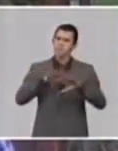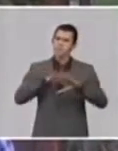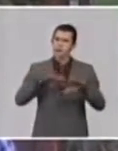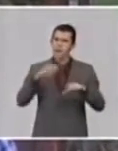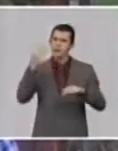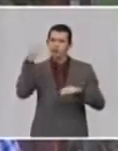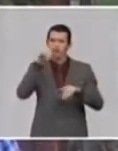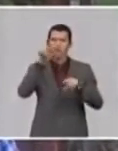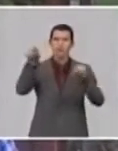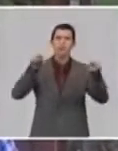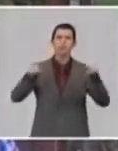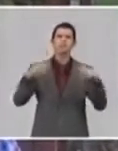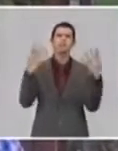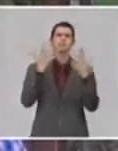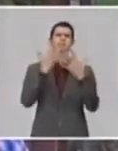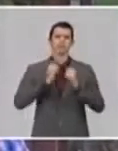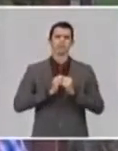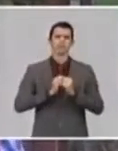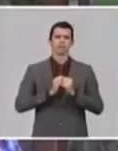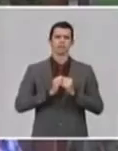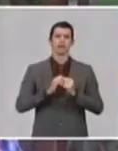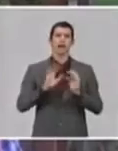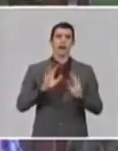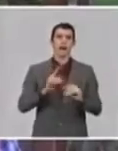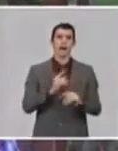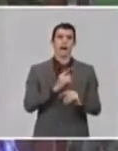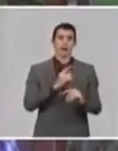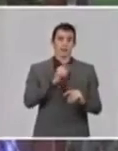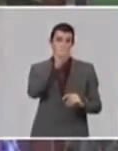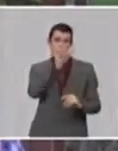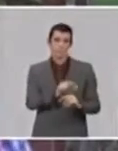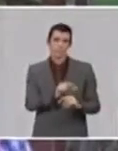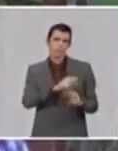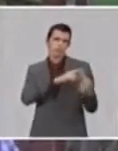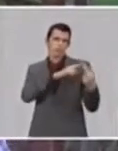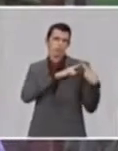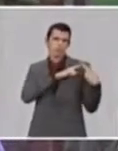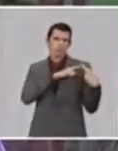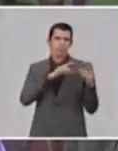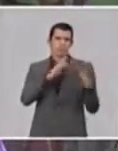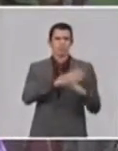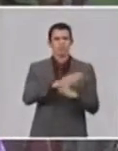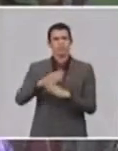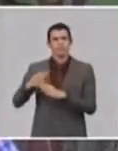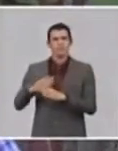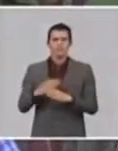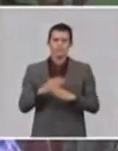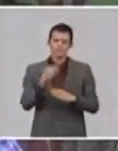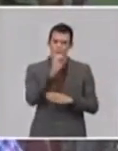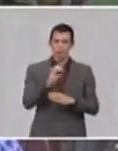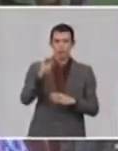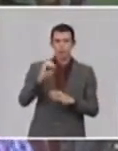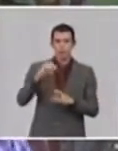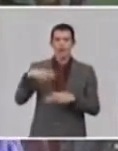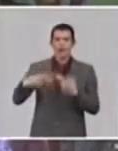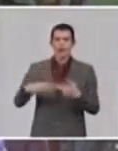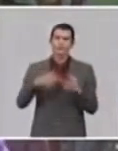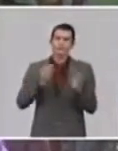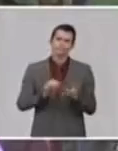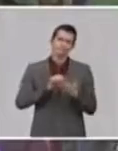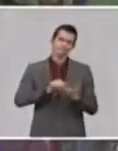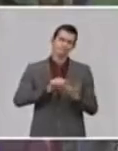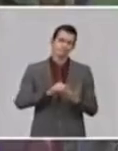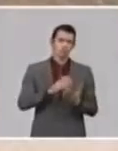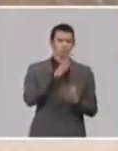Y hay un activista o del mismo SAF o de las organizaciones de masa, que es el encargado de llevarle ese servicio